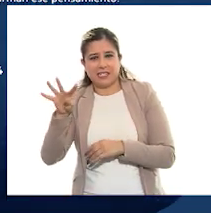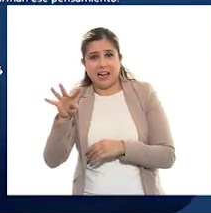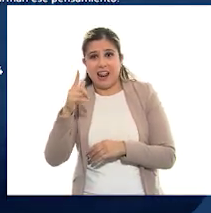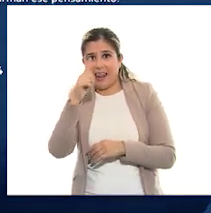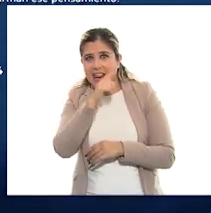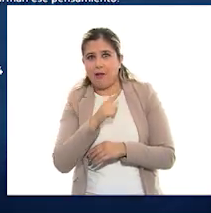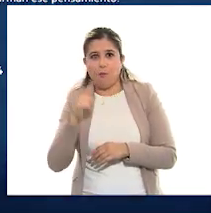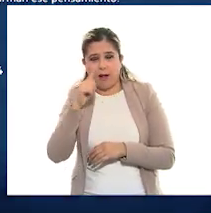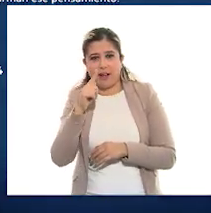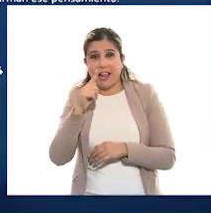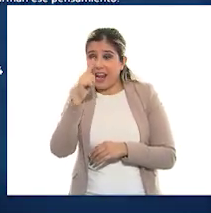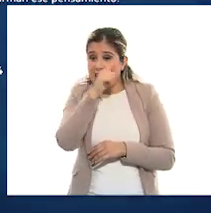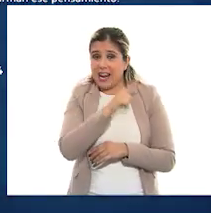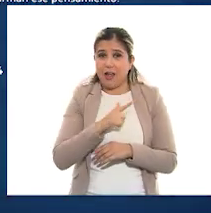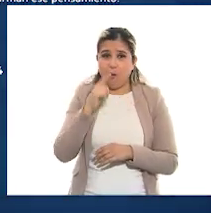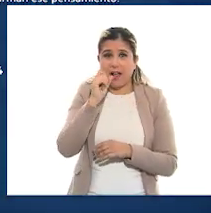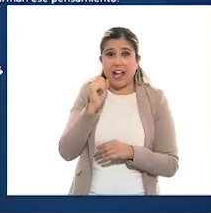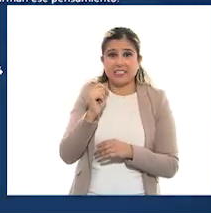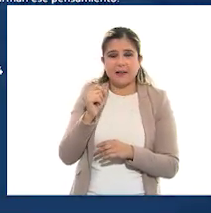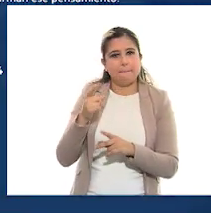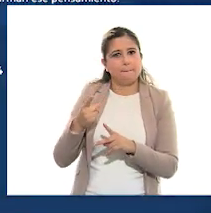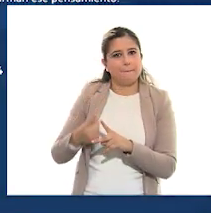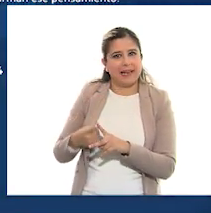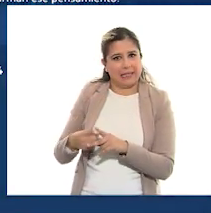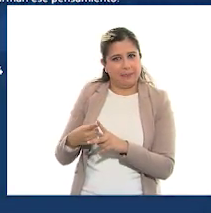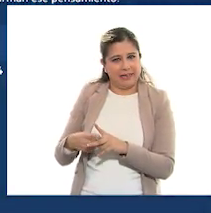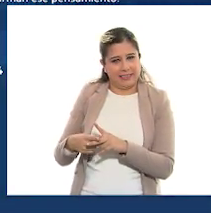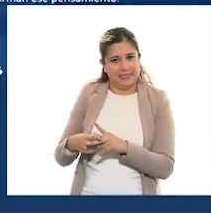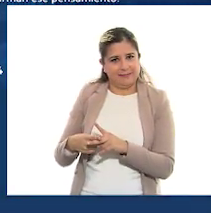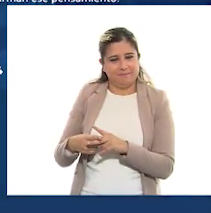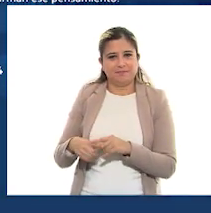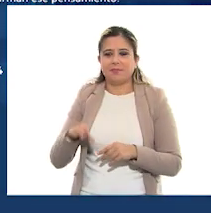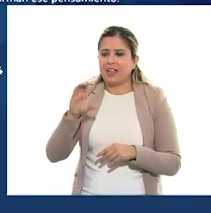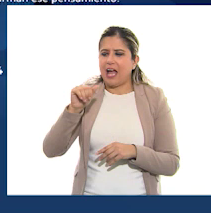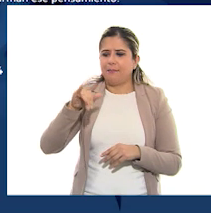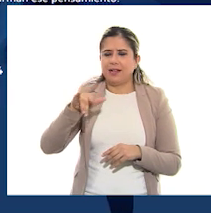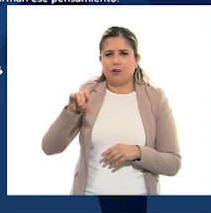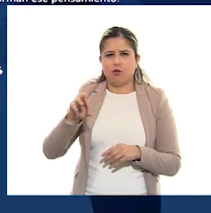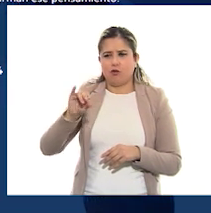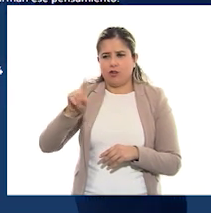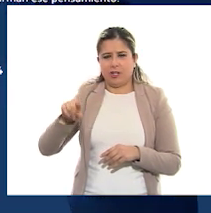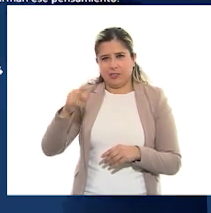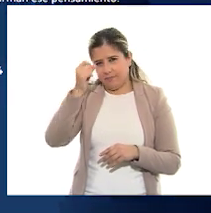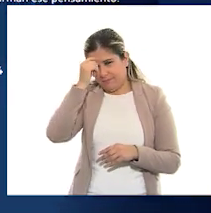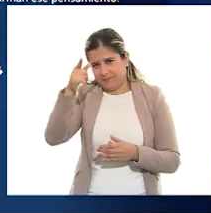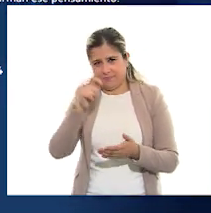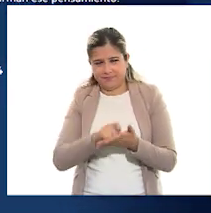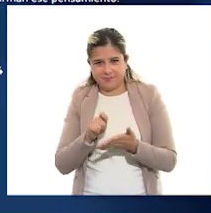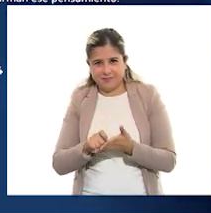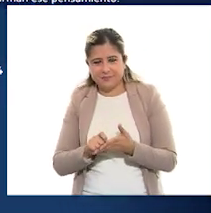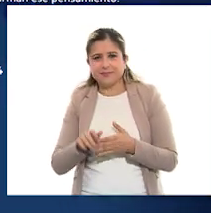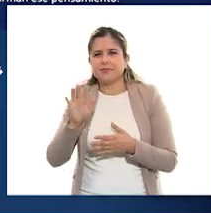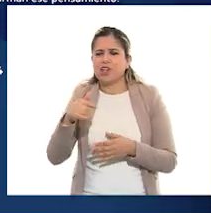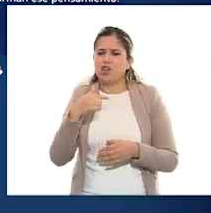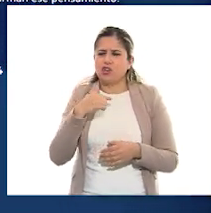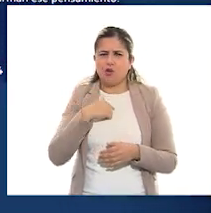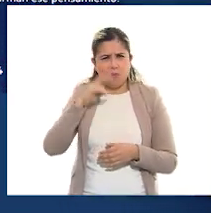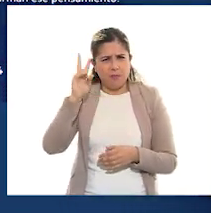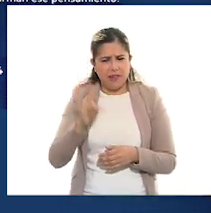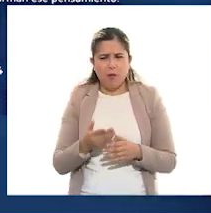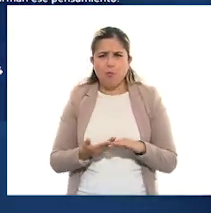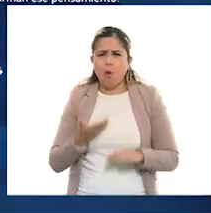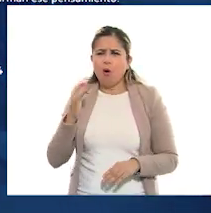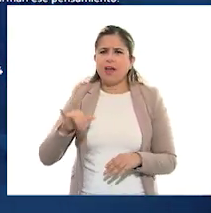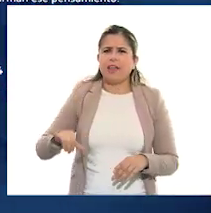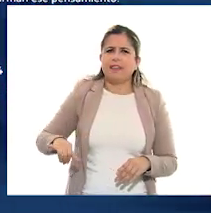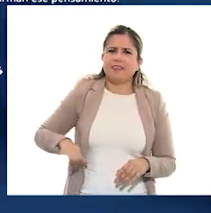Lenguaje. El lenguaje de las matemáticas. Camilo Rodríguez. Dos puntos. Me ha resultado muy interesante